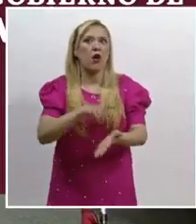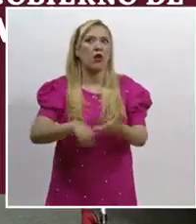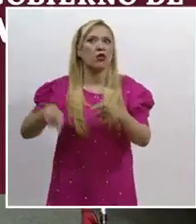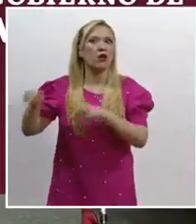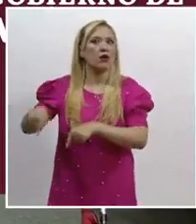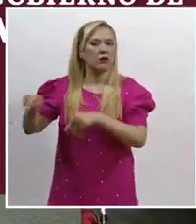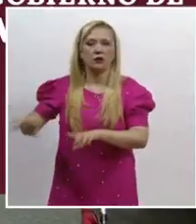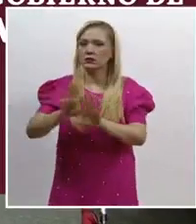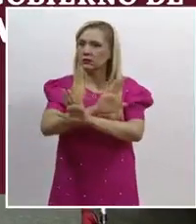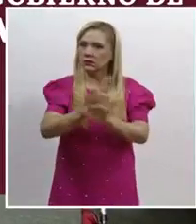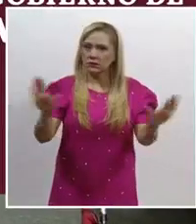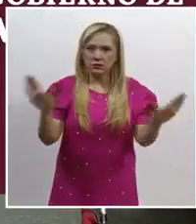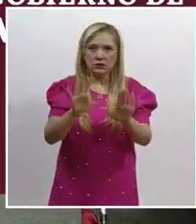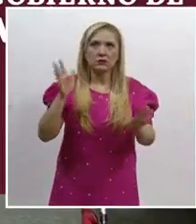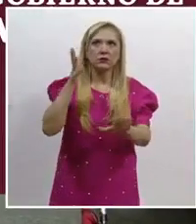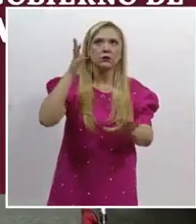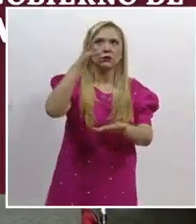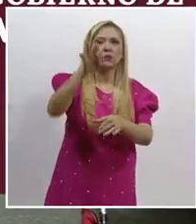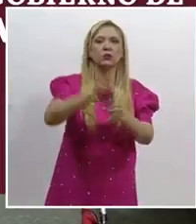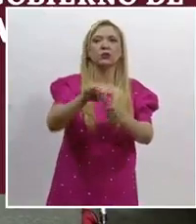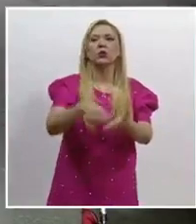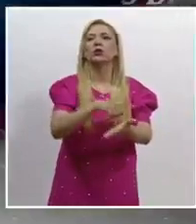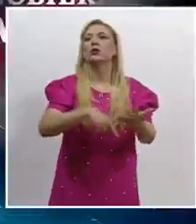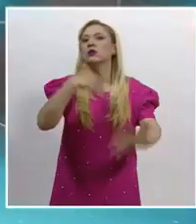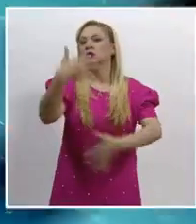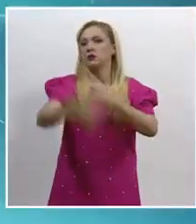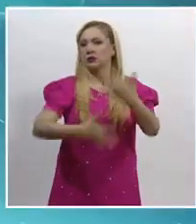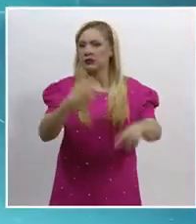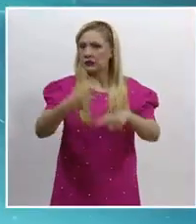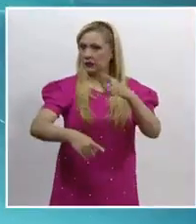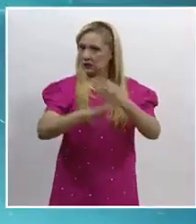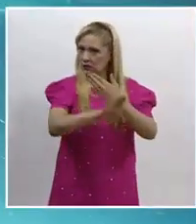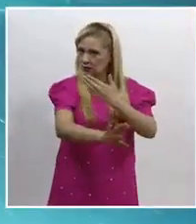e imparcialidad de futuros comicios.